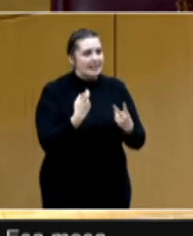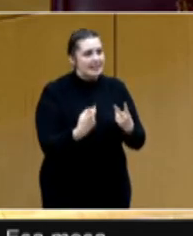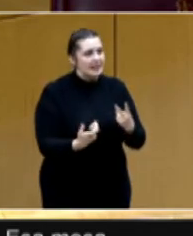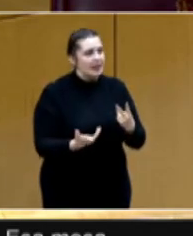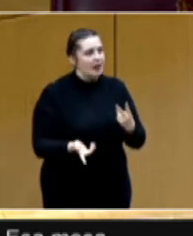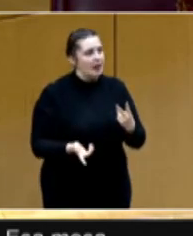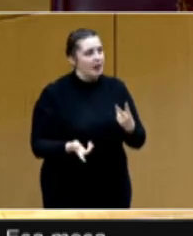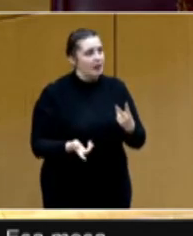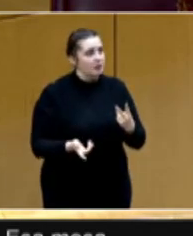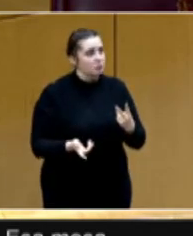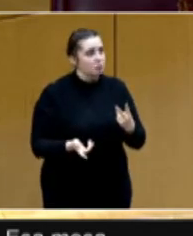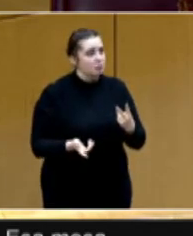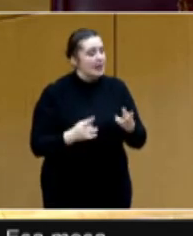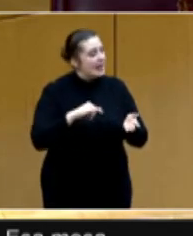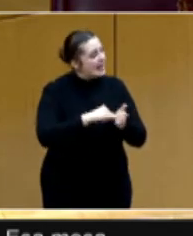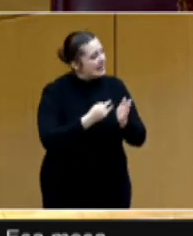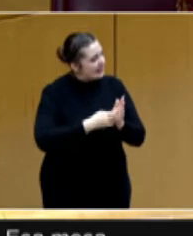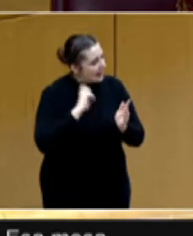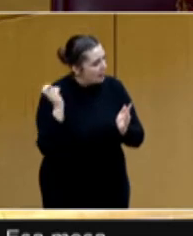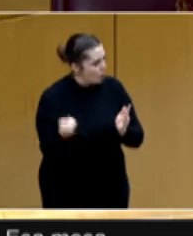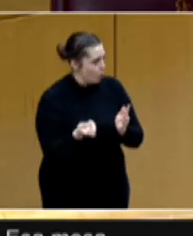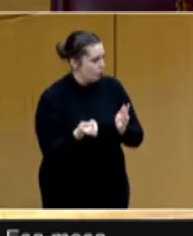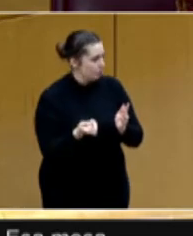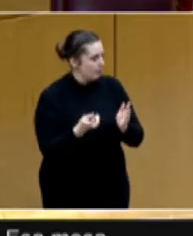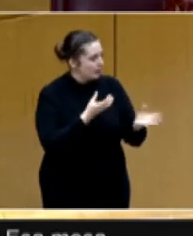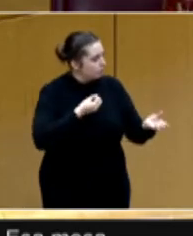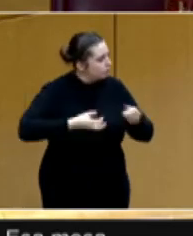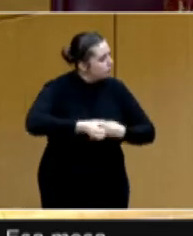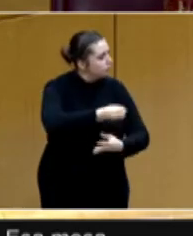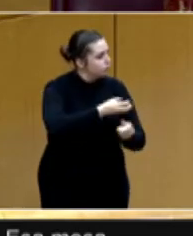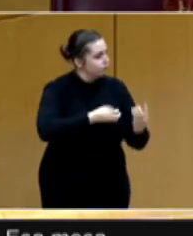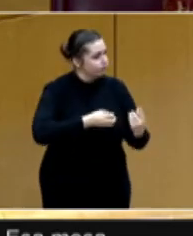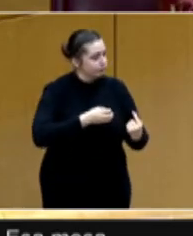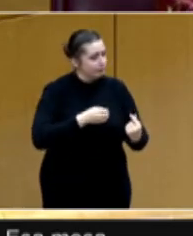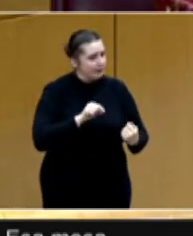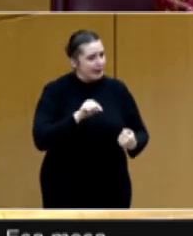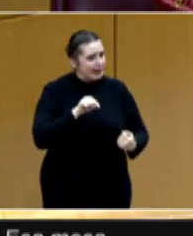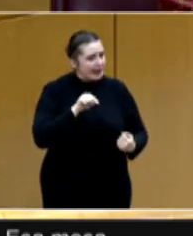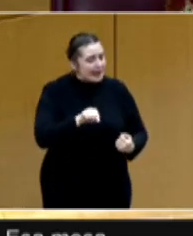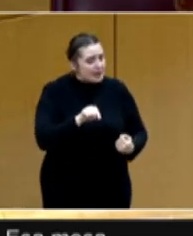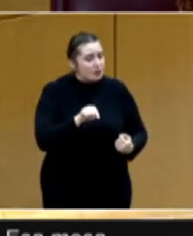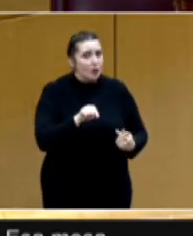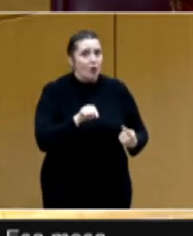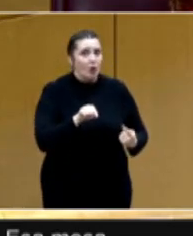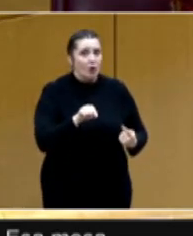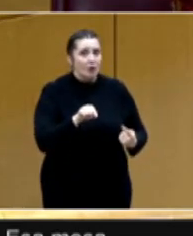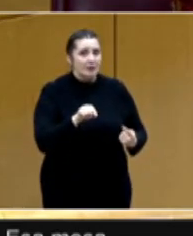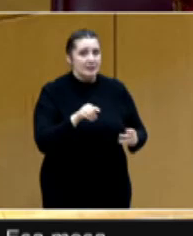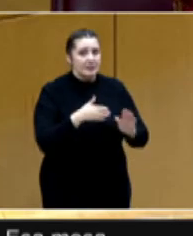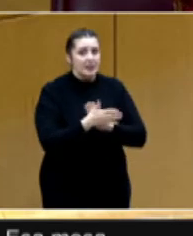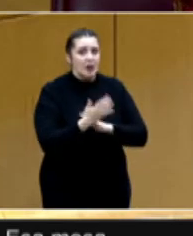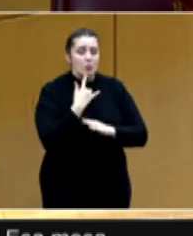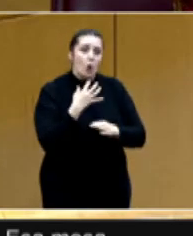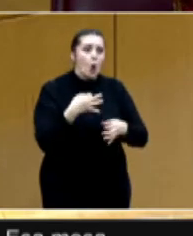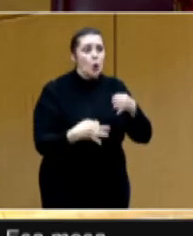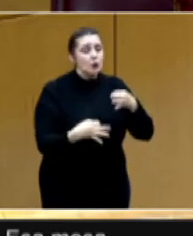diversos técnicos y esto es además una justicia que no puede ser una